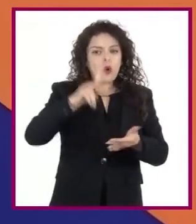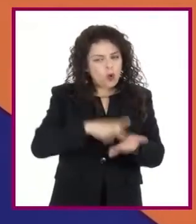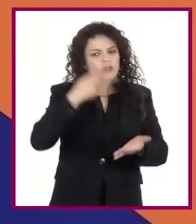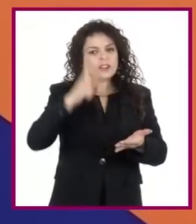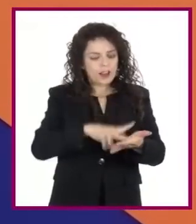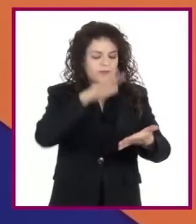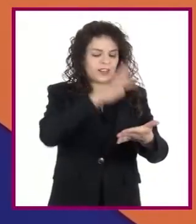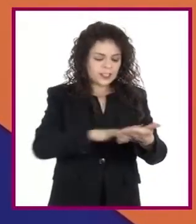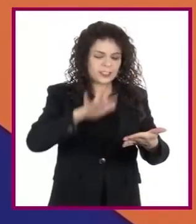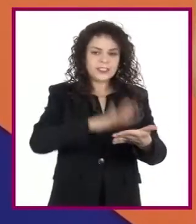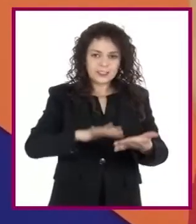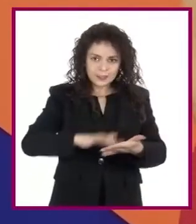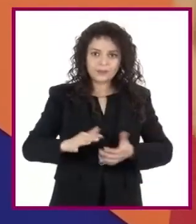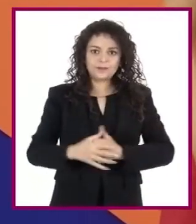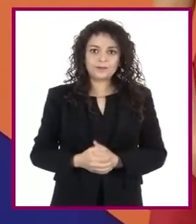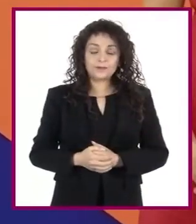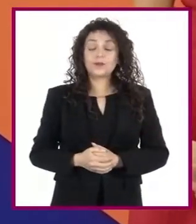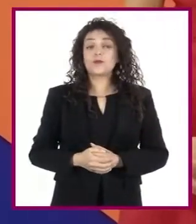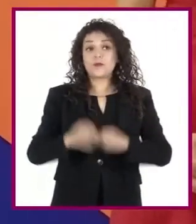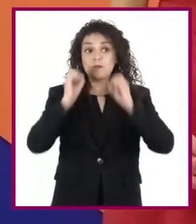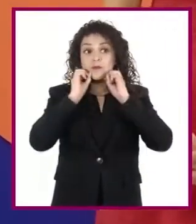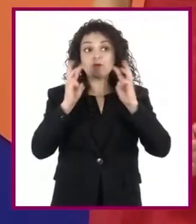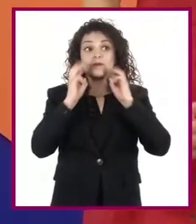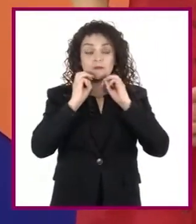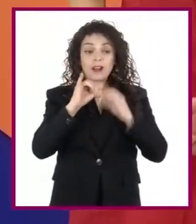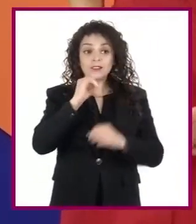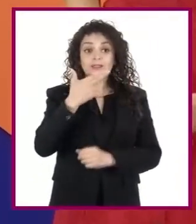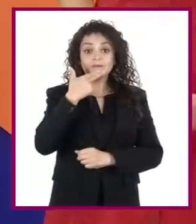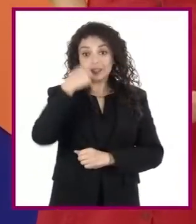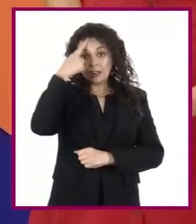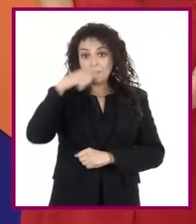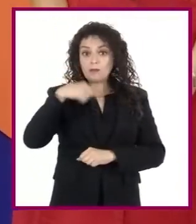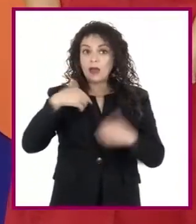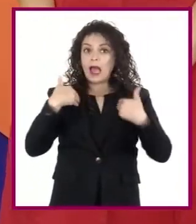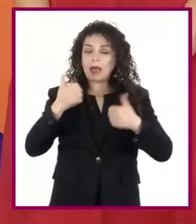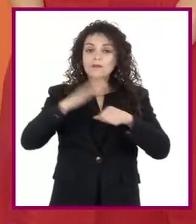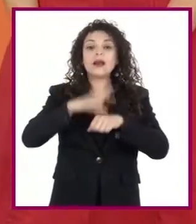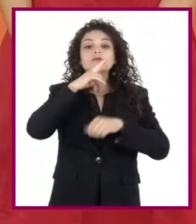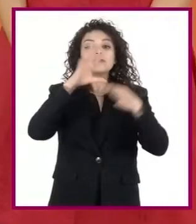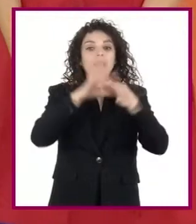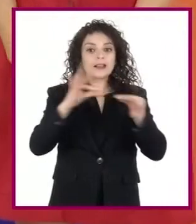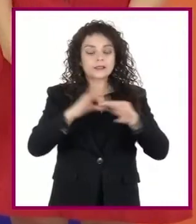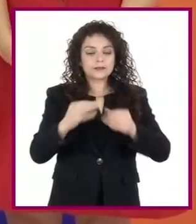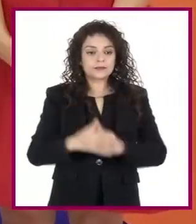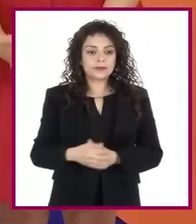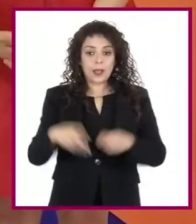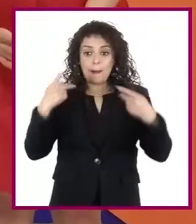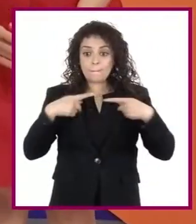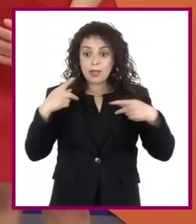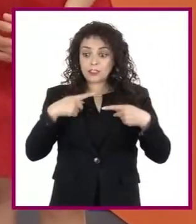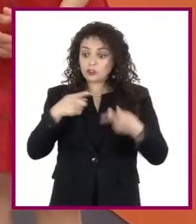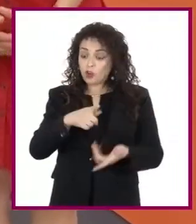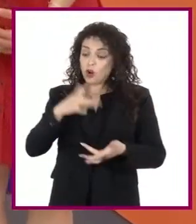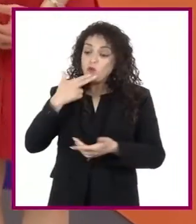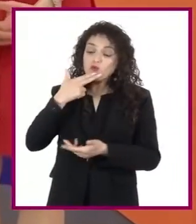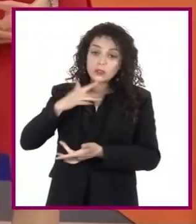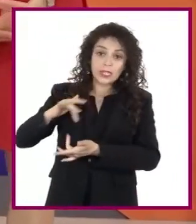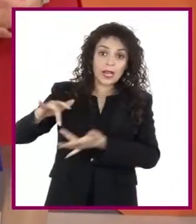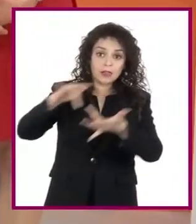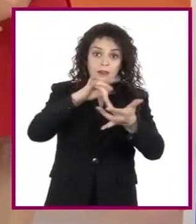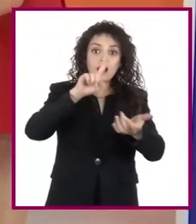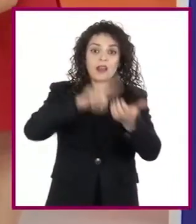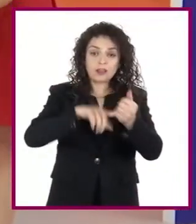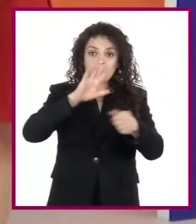interpretar. Ahora sí daré mi interpretación. Que los usuarios de las redes sociales más expuestos son los activos porque publican